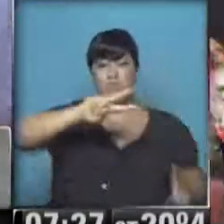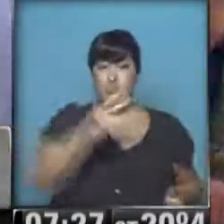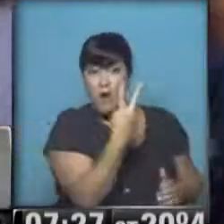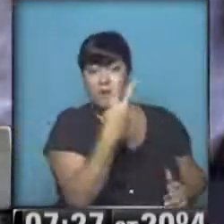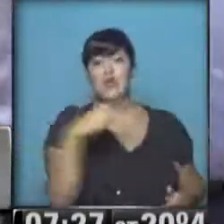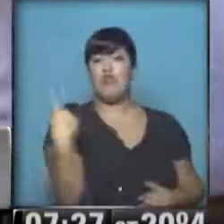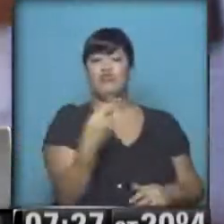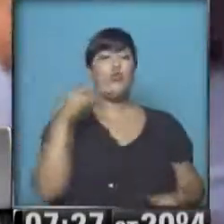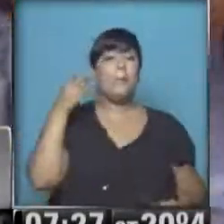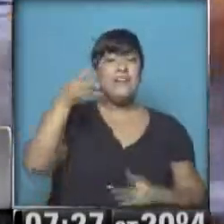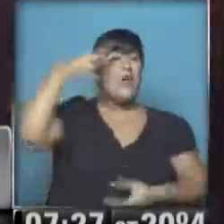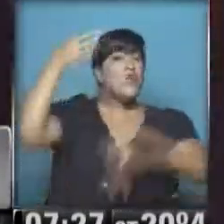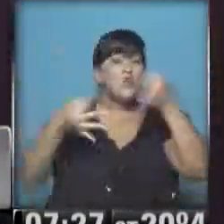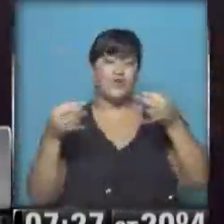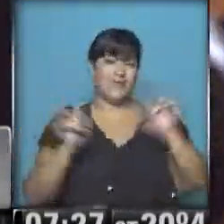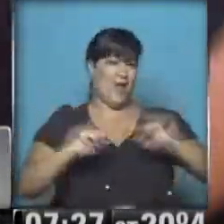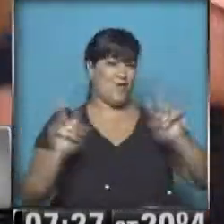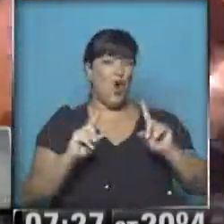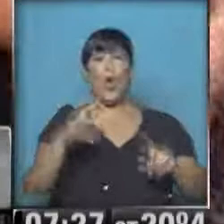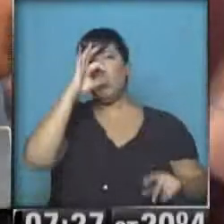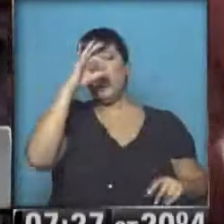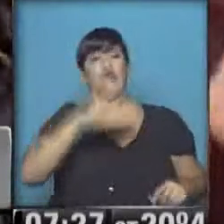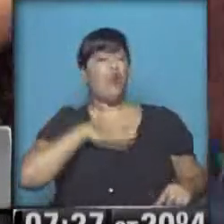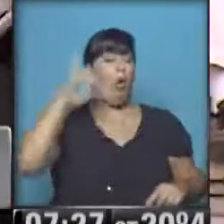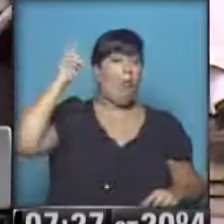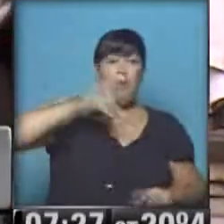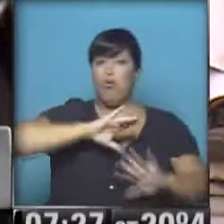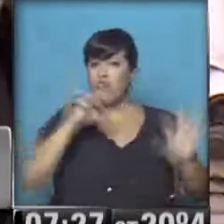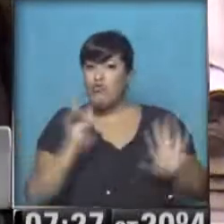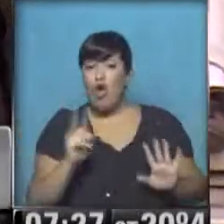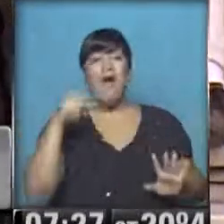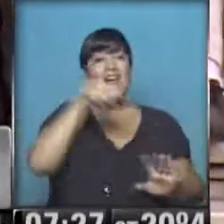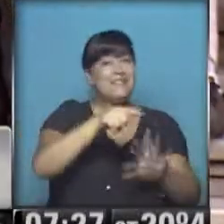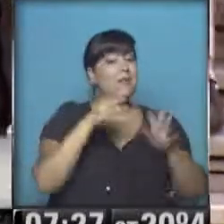no estamos pidiendo justicia ni mucho menos, nunca tuve esa consigna, necesitamos